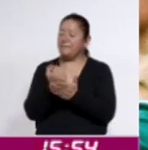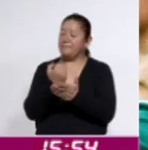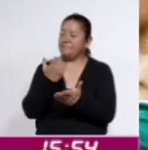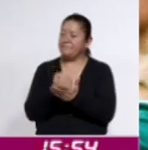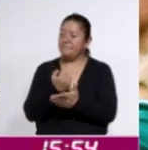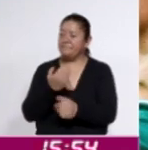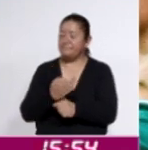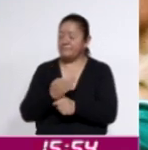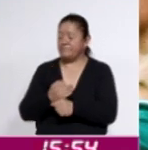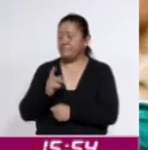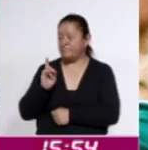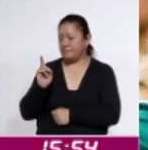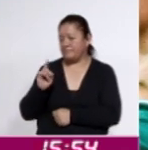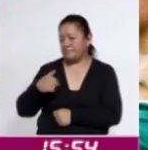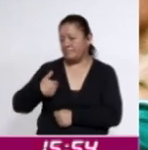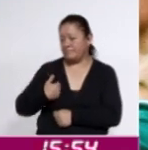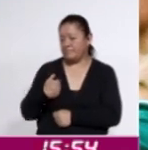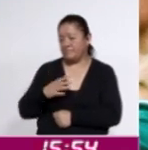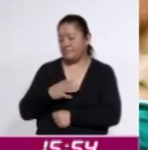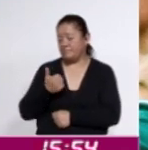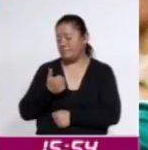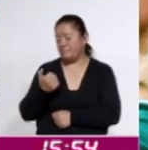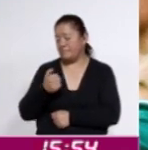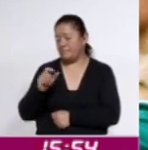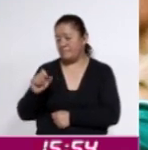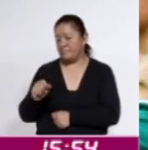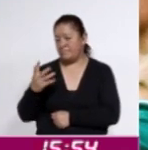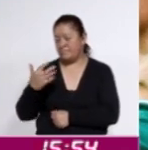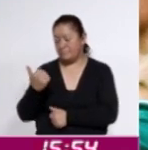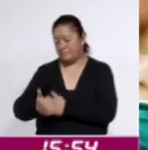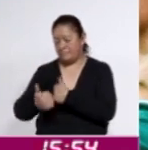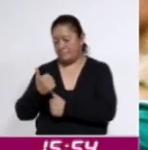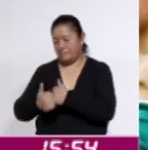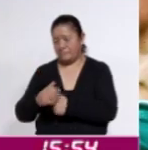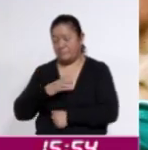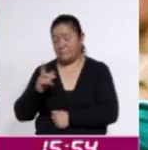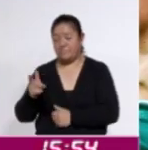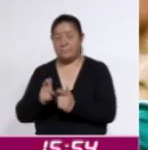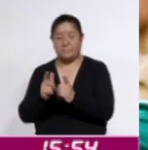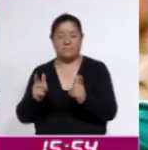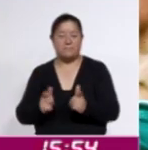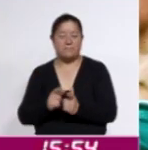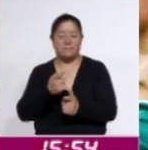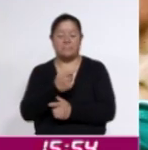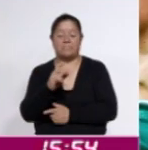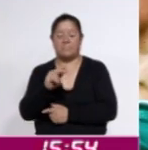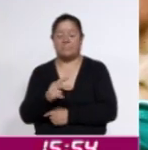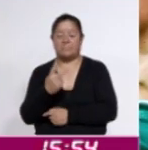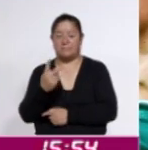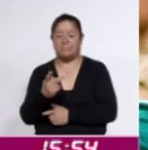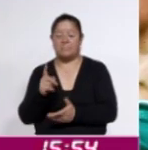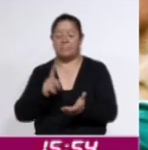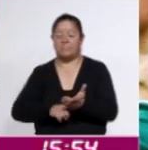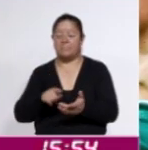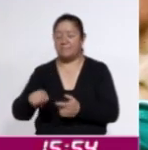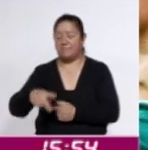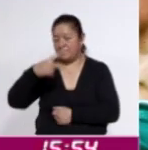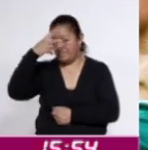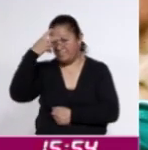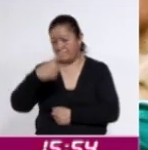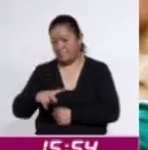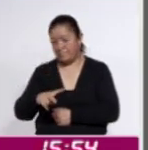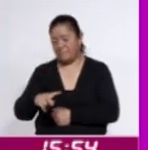ahora, Guardado tiene 625 partidos disputados a nivel de clubes y 182 con la selección